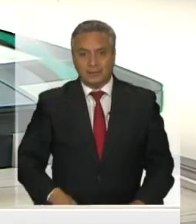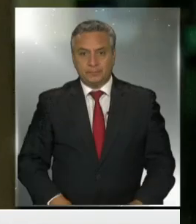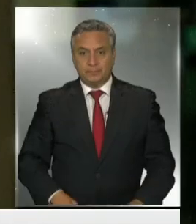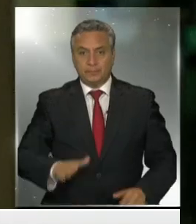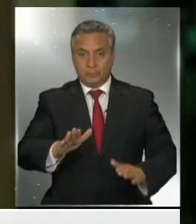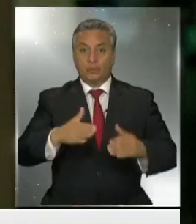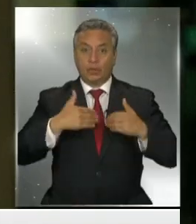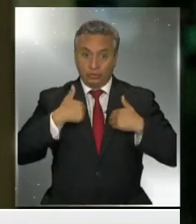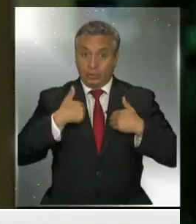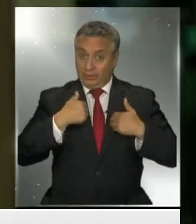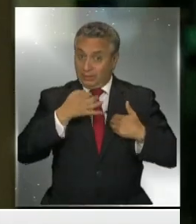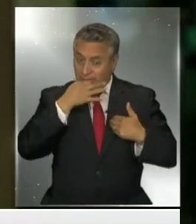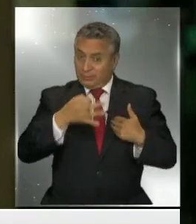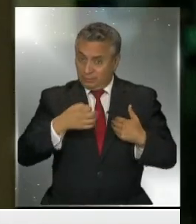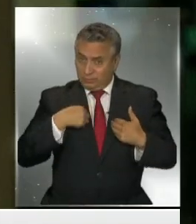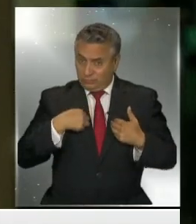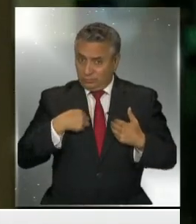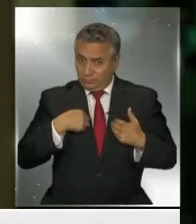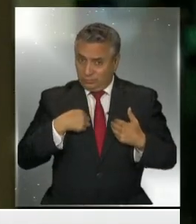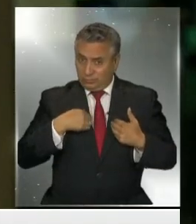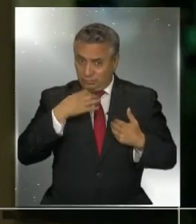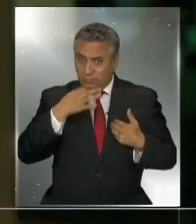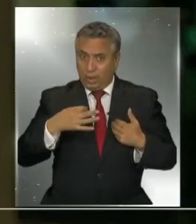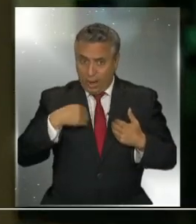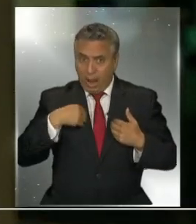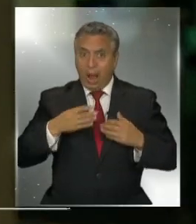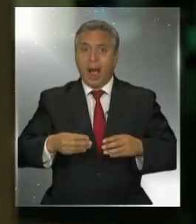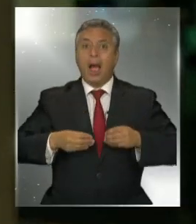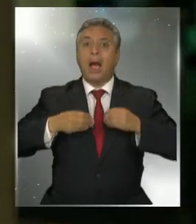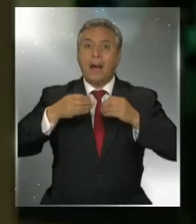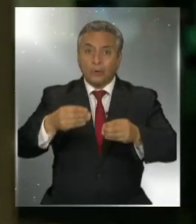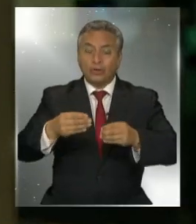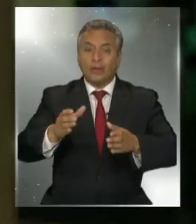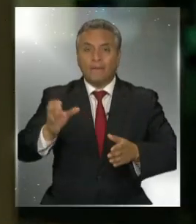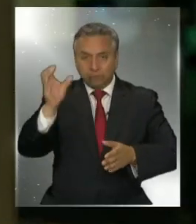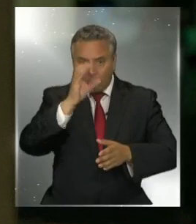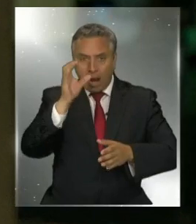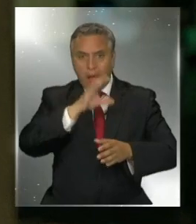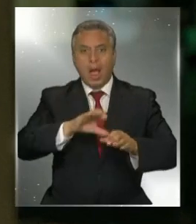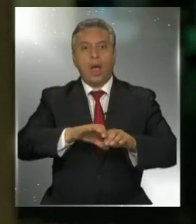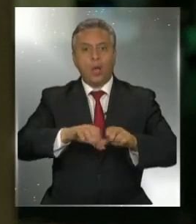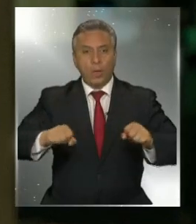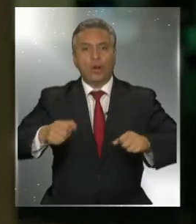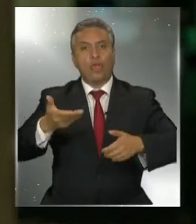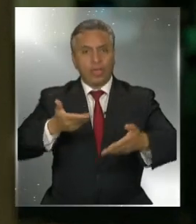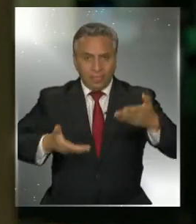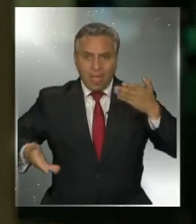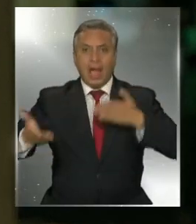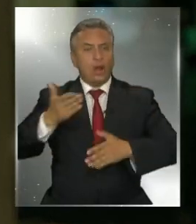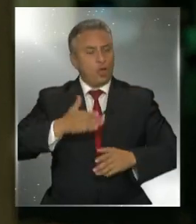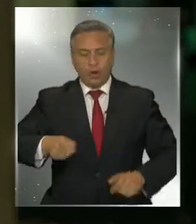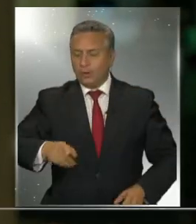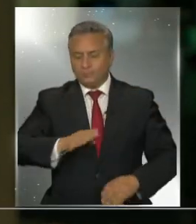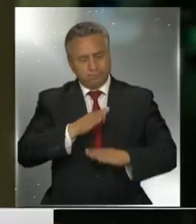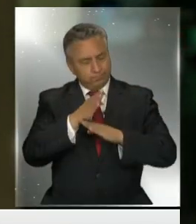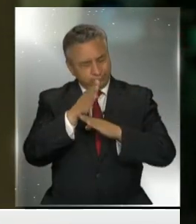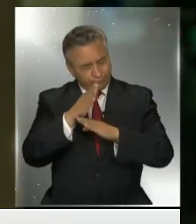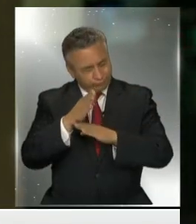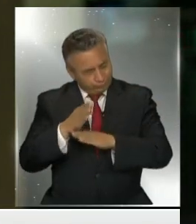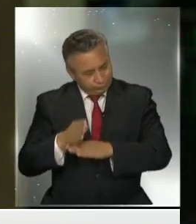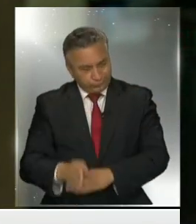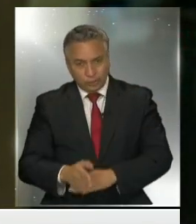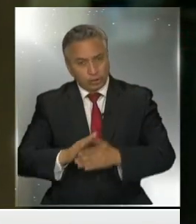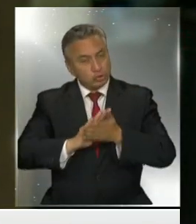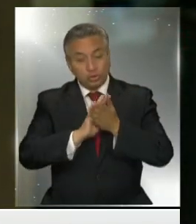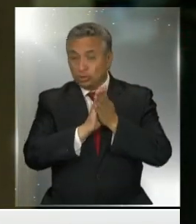que nosotros estado haciendo aportes a buscar acuerdos diálogo y entendimiento permanentemente en